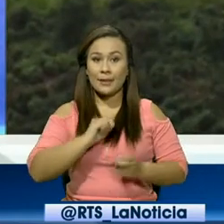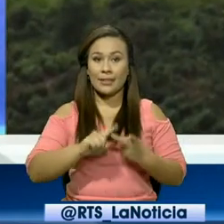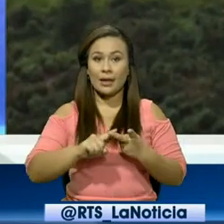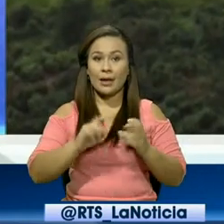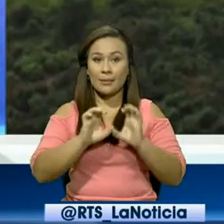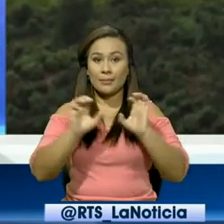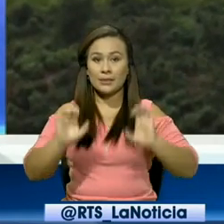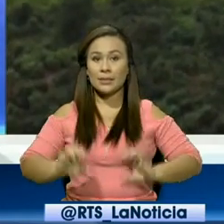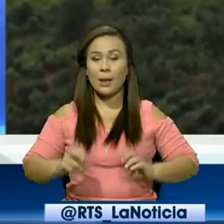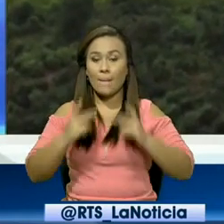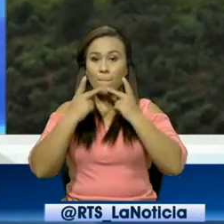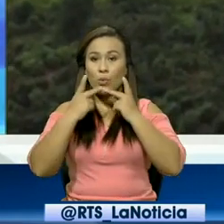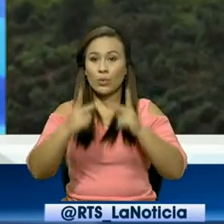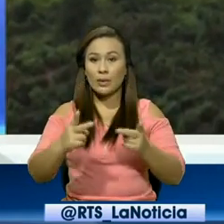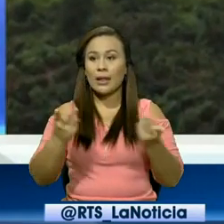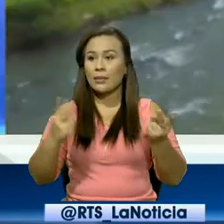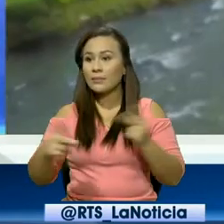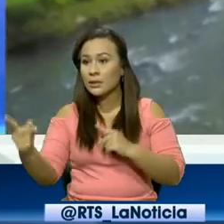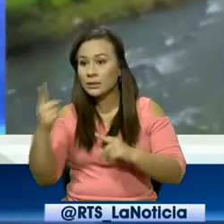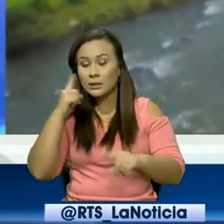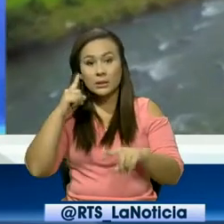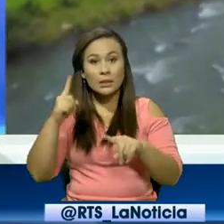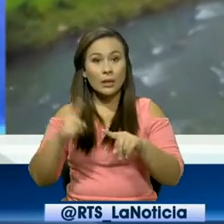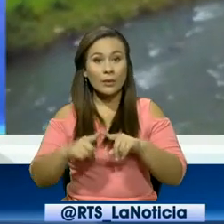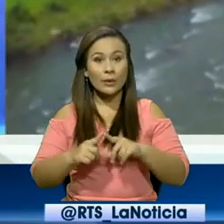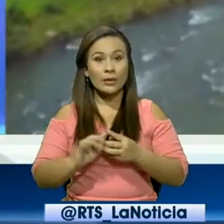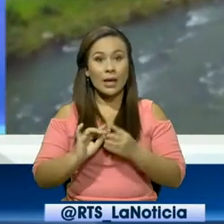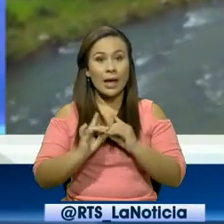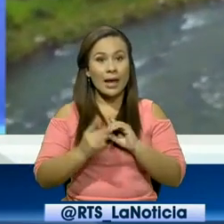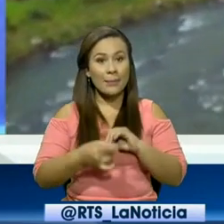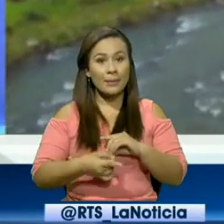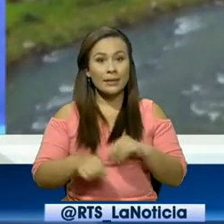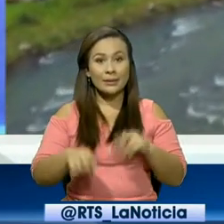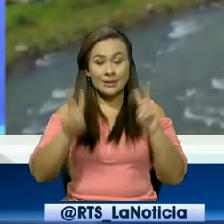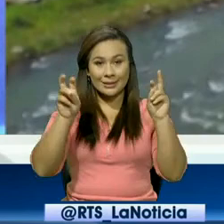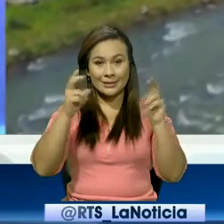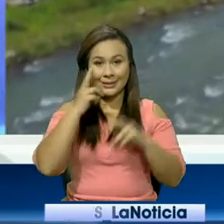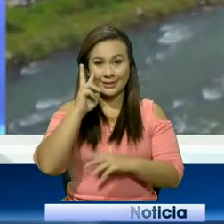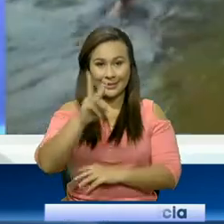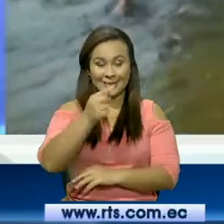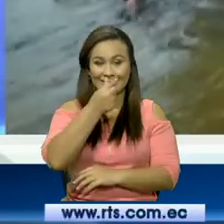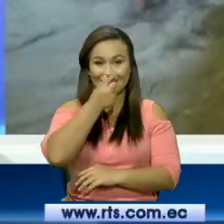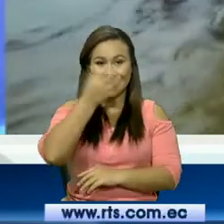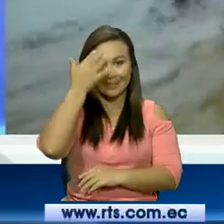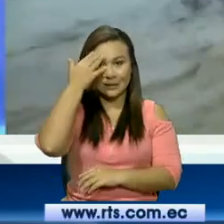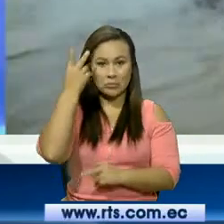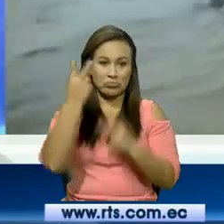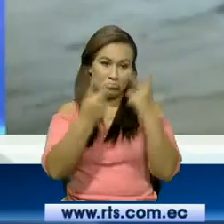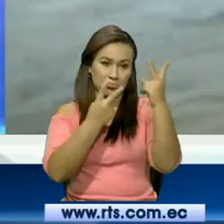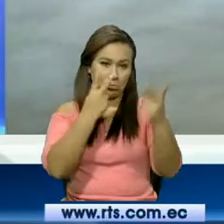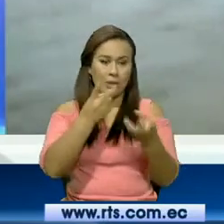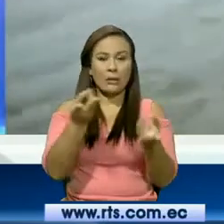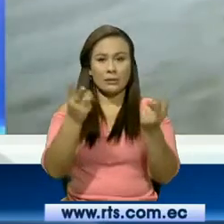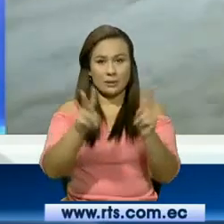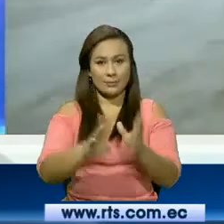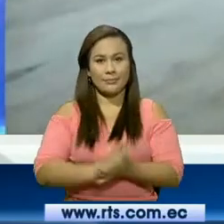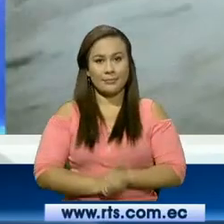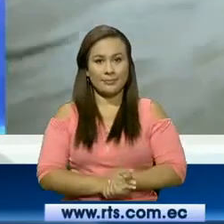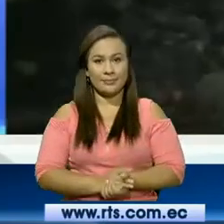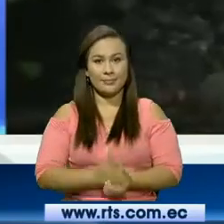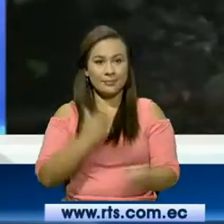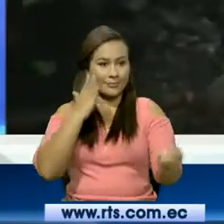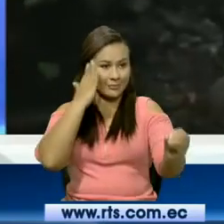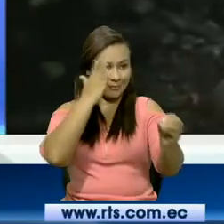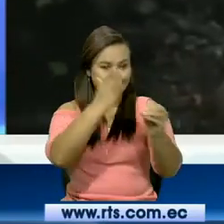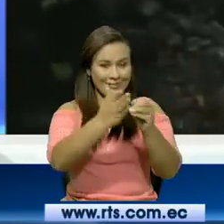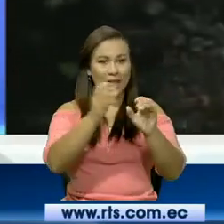para cambiar ese esquema que se lo conocía a Santo Domingo como una ciudad de paso y transformarlo en un destino